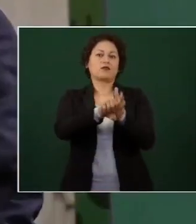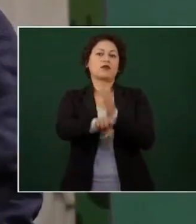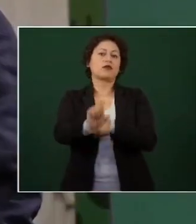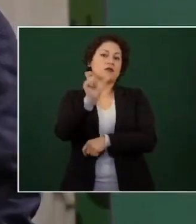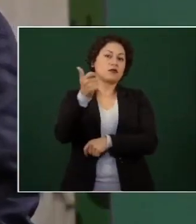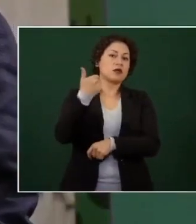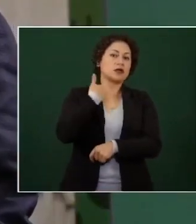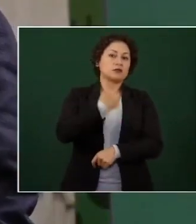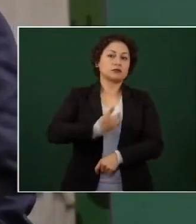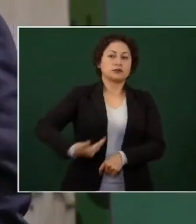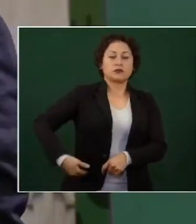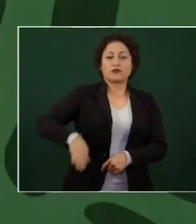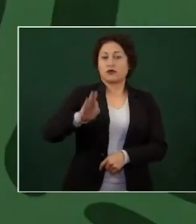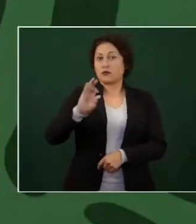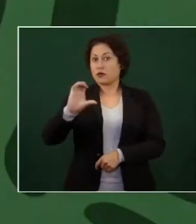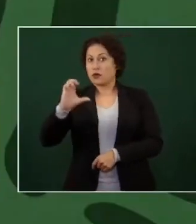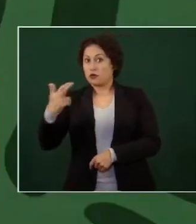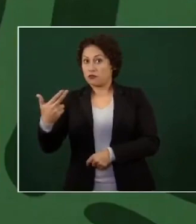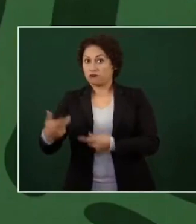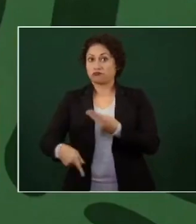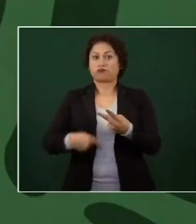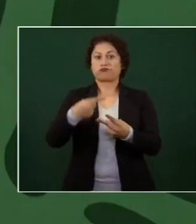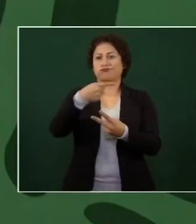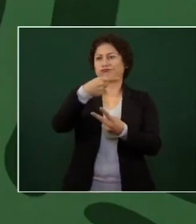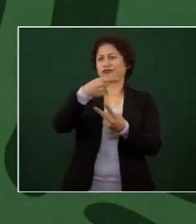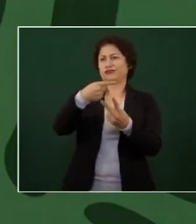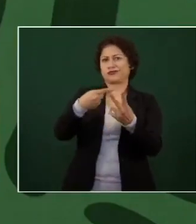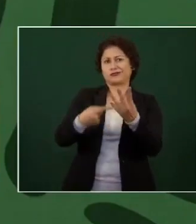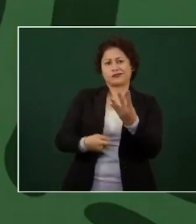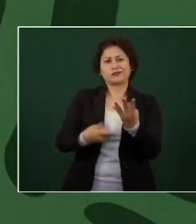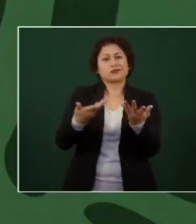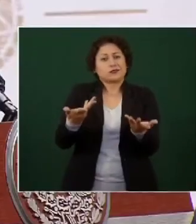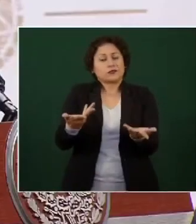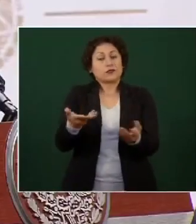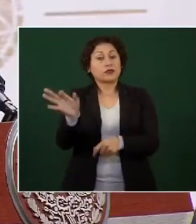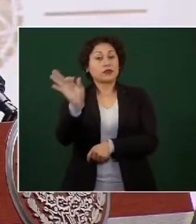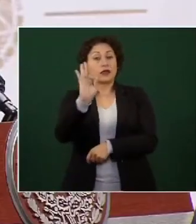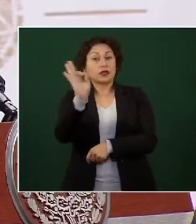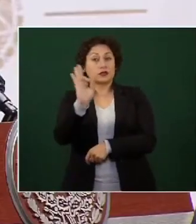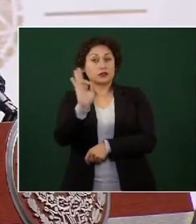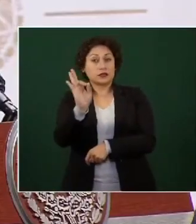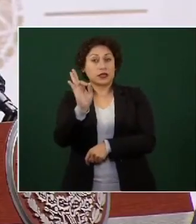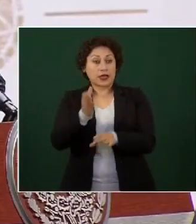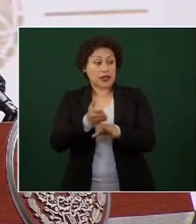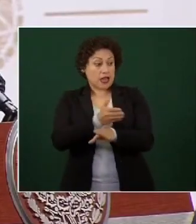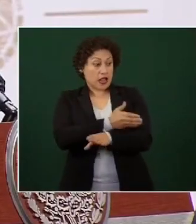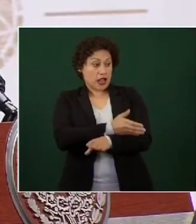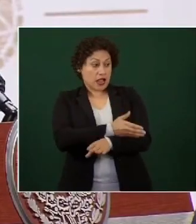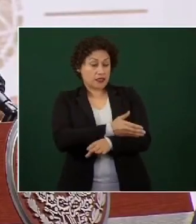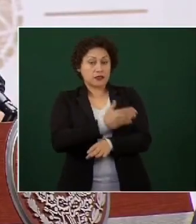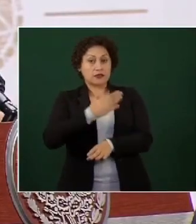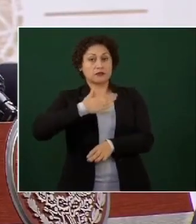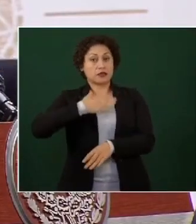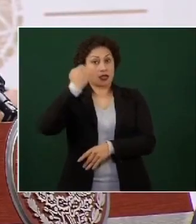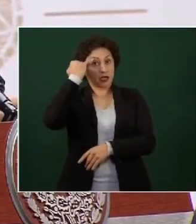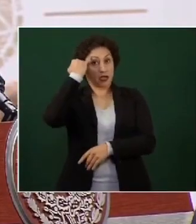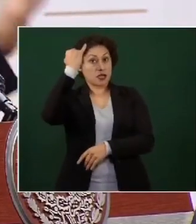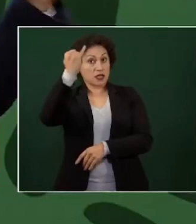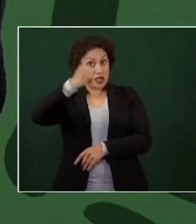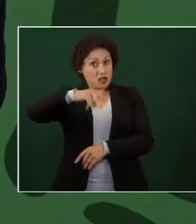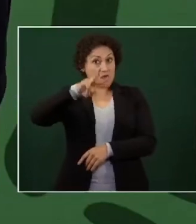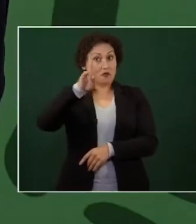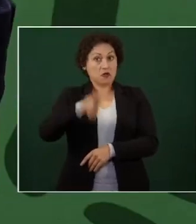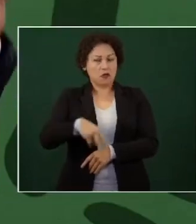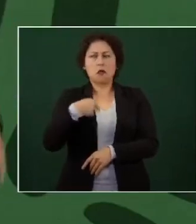Calderón y manejé tres hipótesis y las sostengo. Una es que